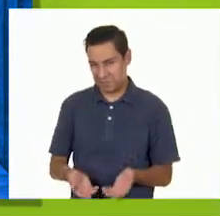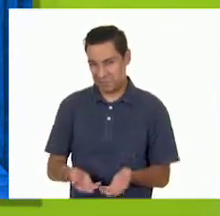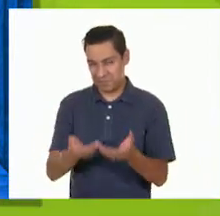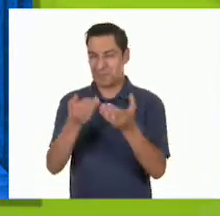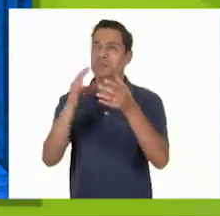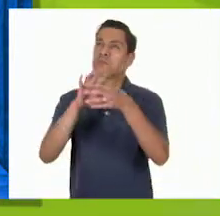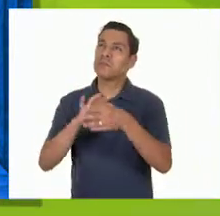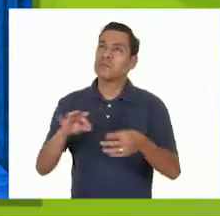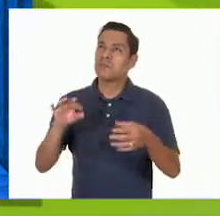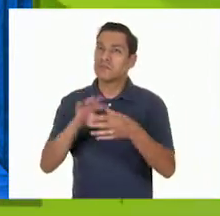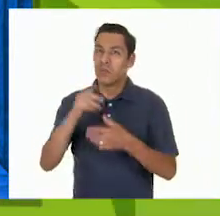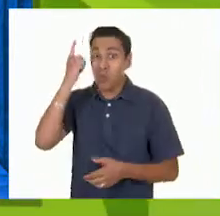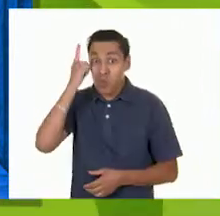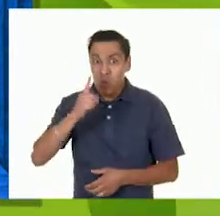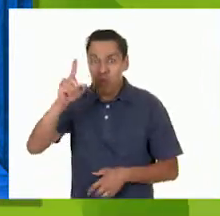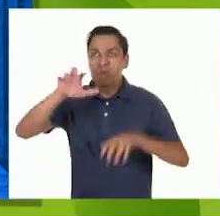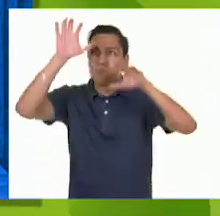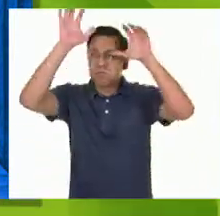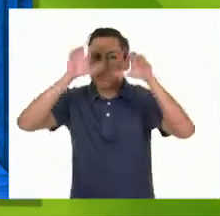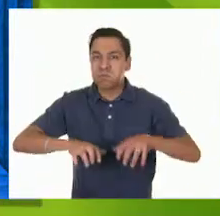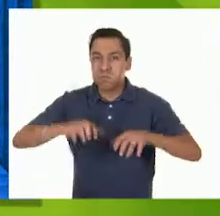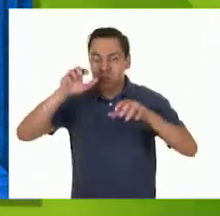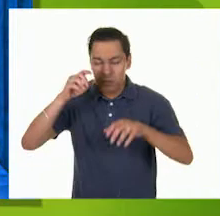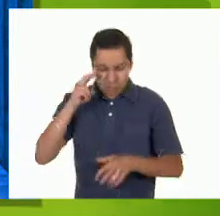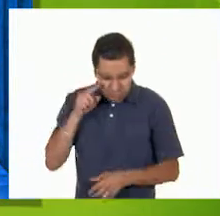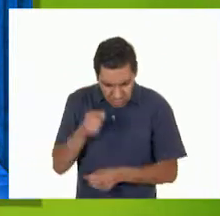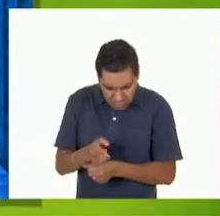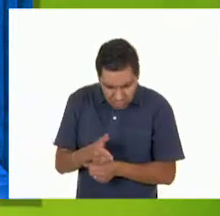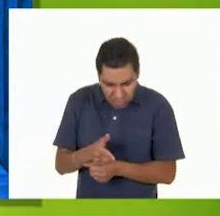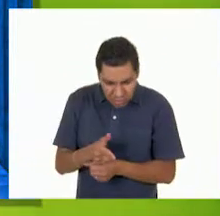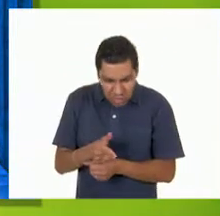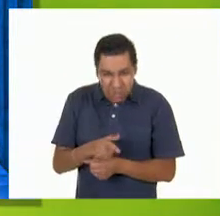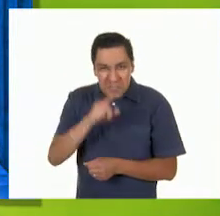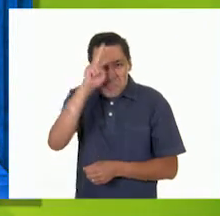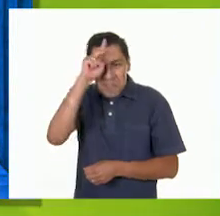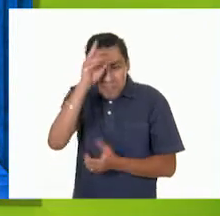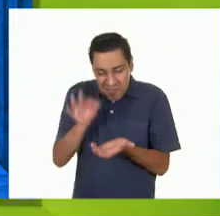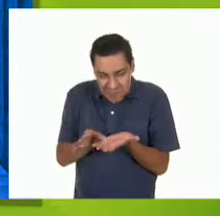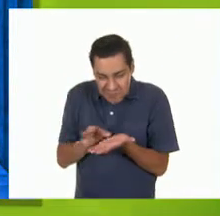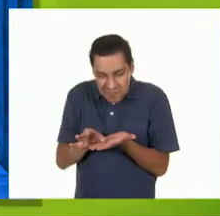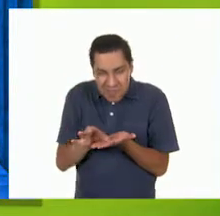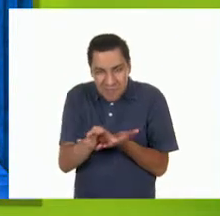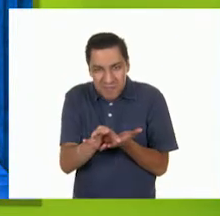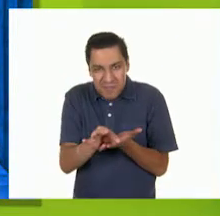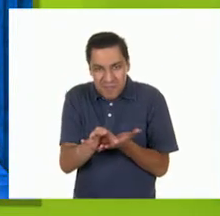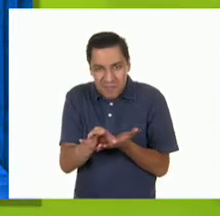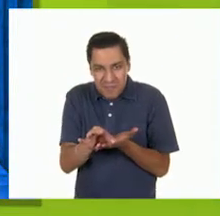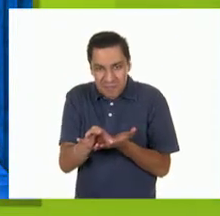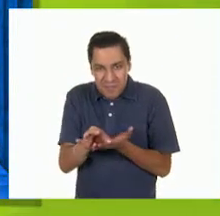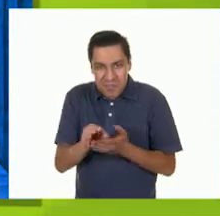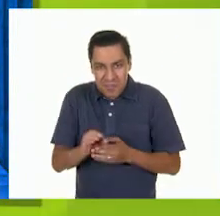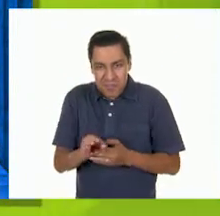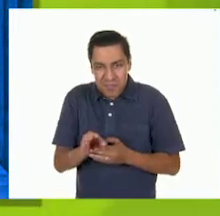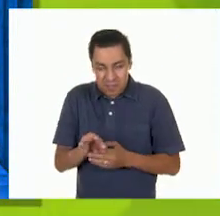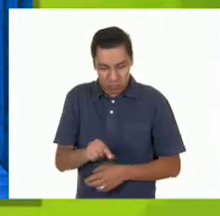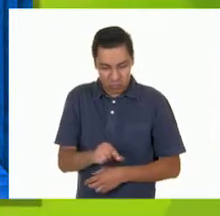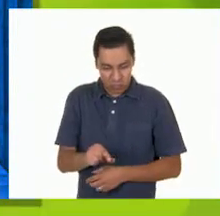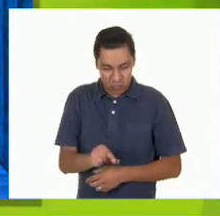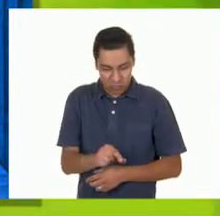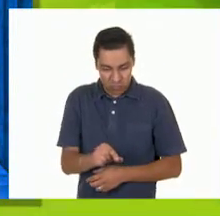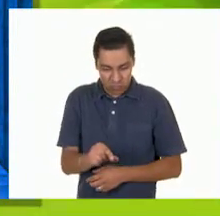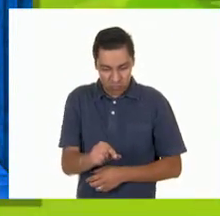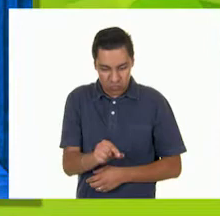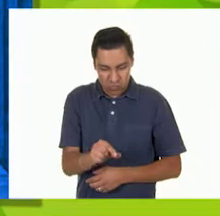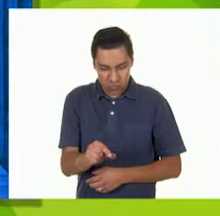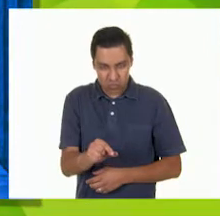quetzalcoátl vio pasar a las hormiguitas en ese tiempo las hormigas no eran como ahora eran un globito y